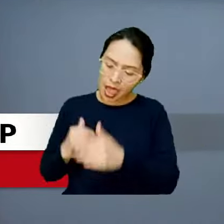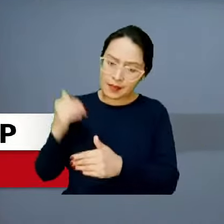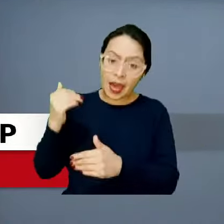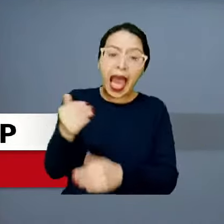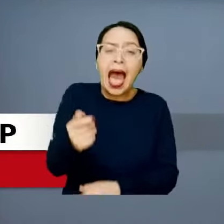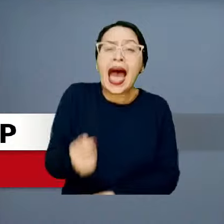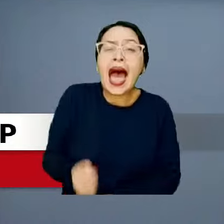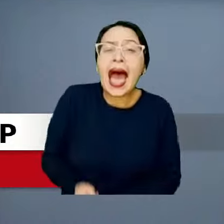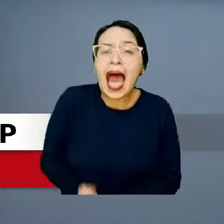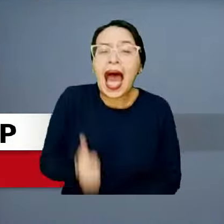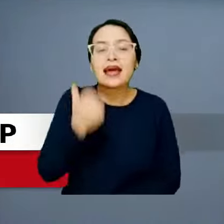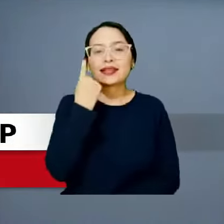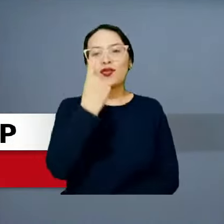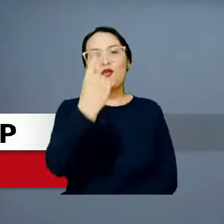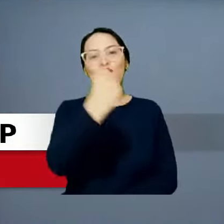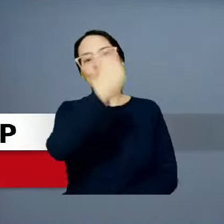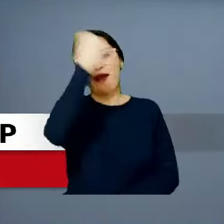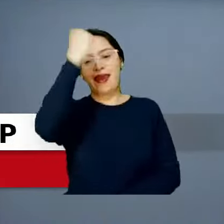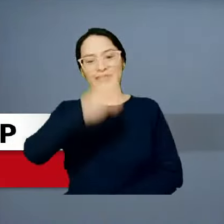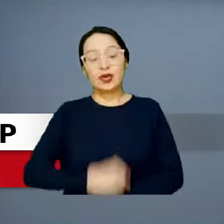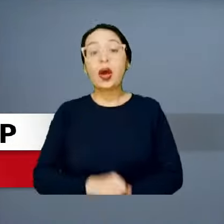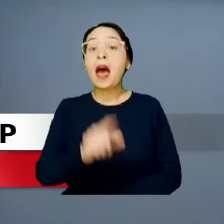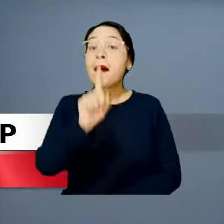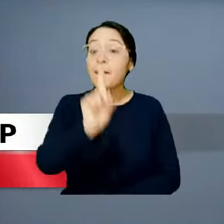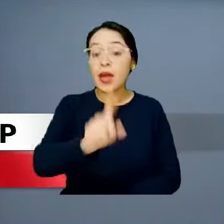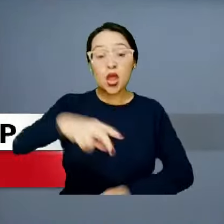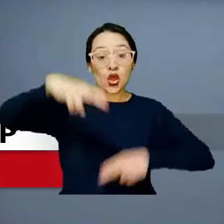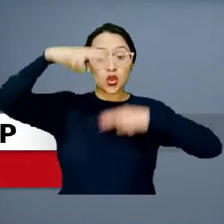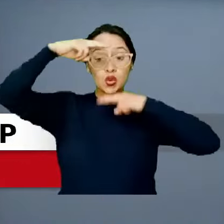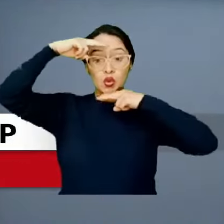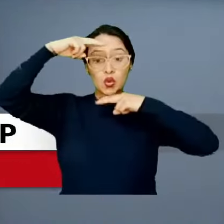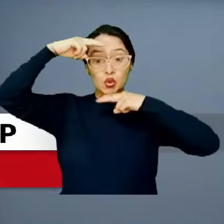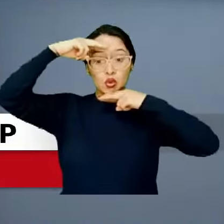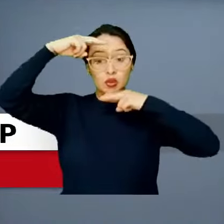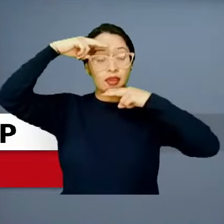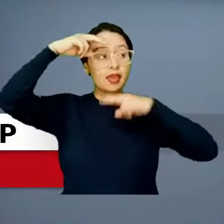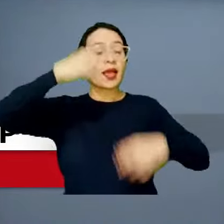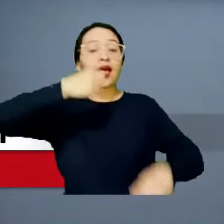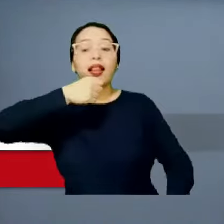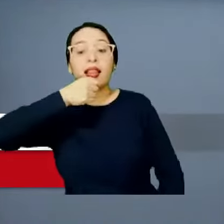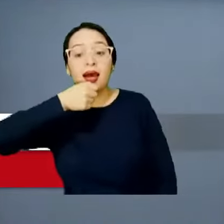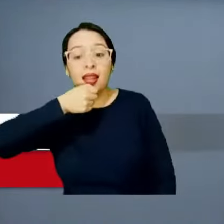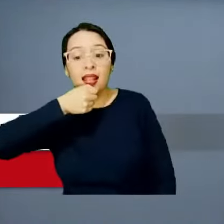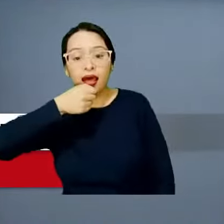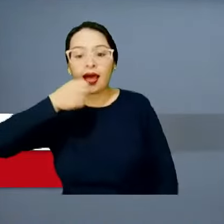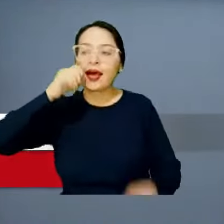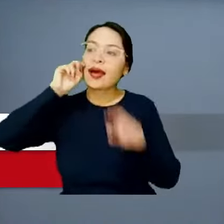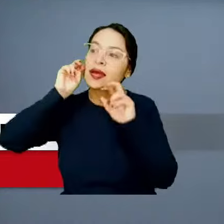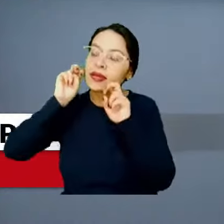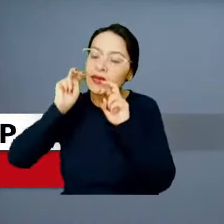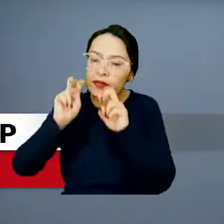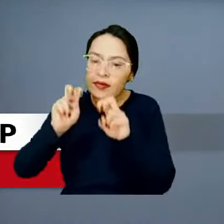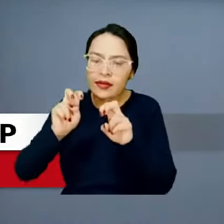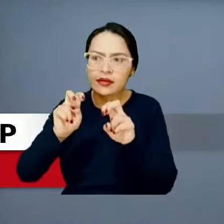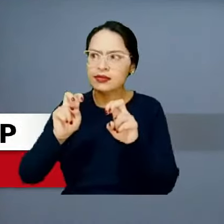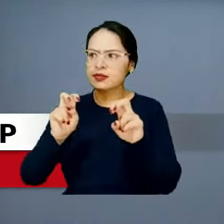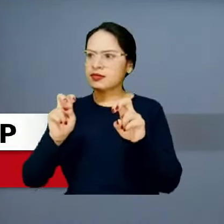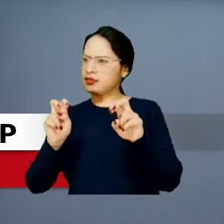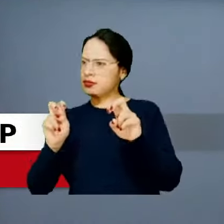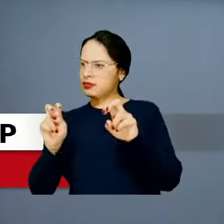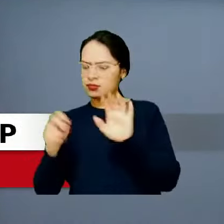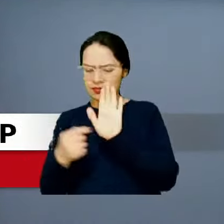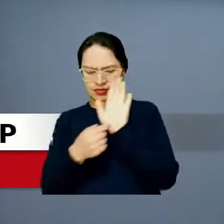pero resulta que un periodista reconocido de acá de la ciudad le advierte, porque el periodista fiscalizó mejor que el alcalde, y le dice, oigan, ¿sí saben que el señor